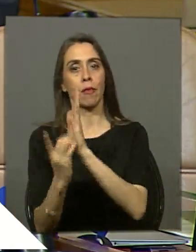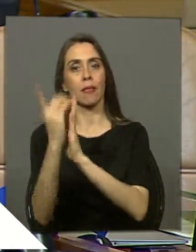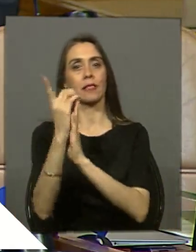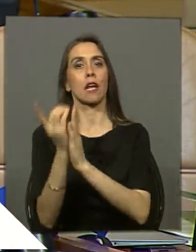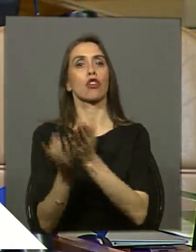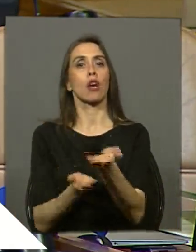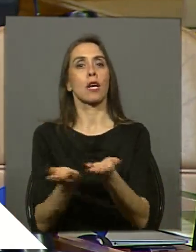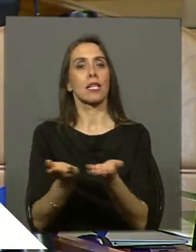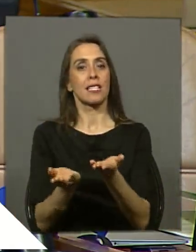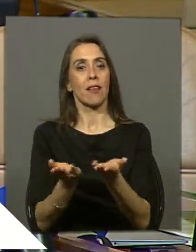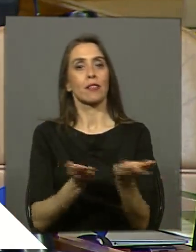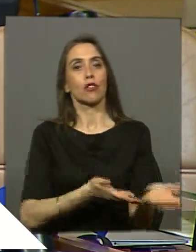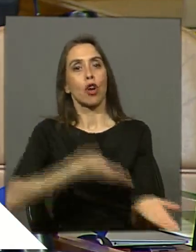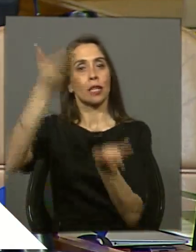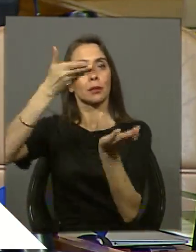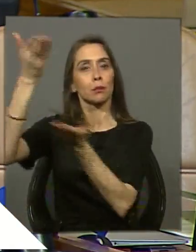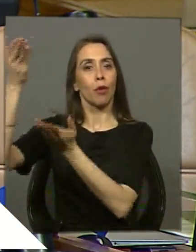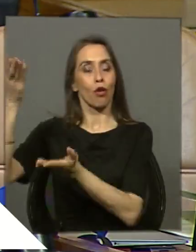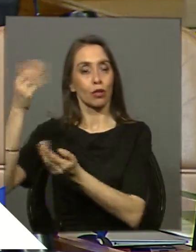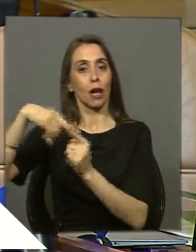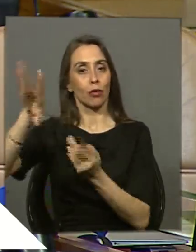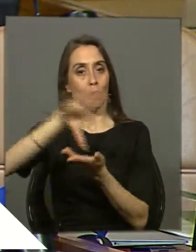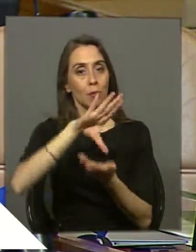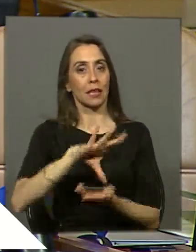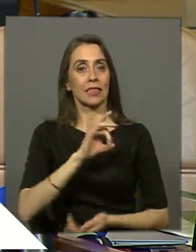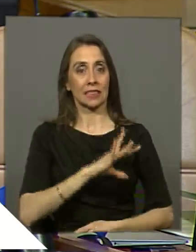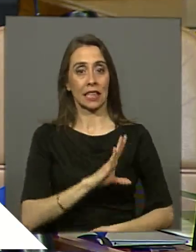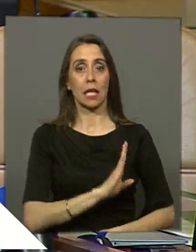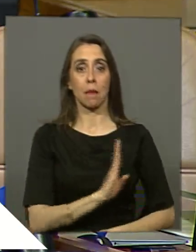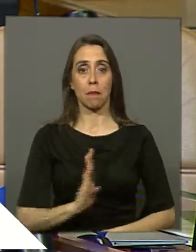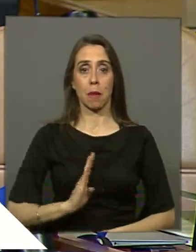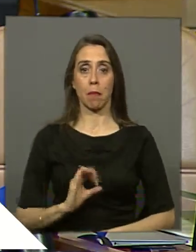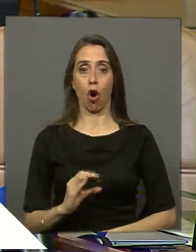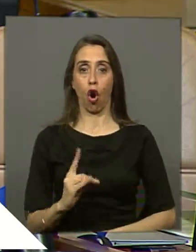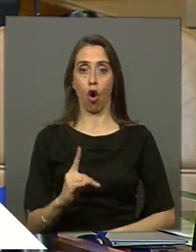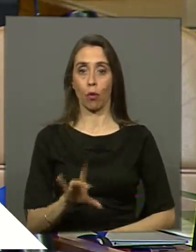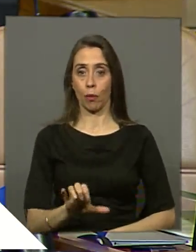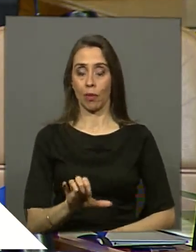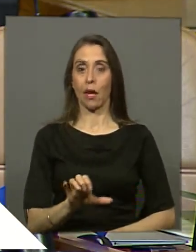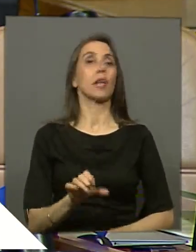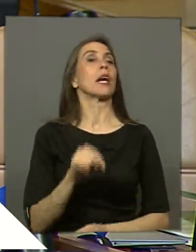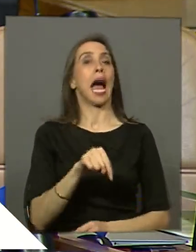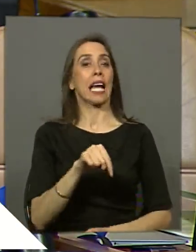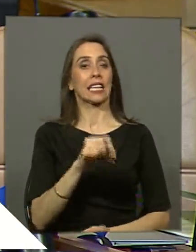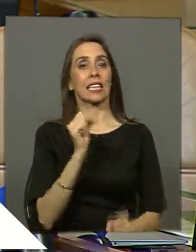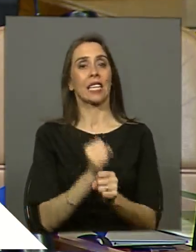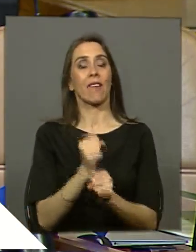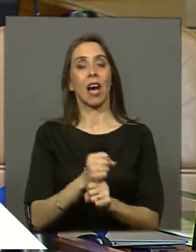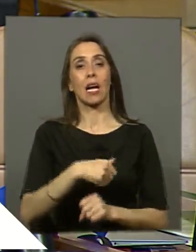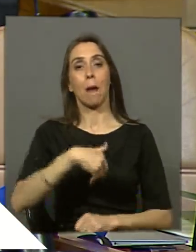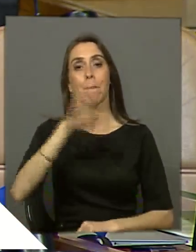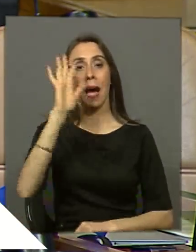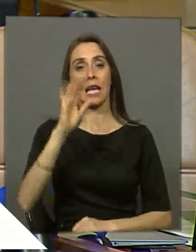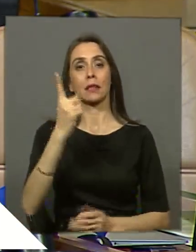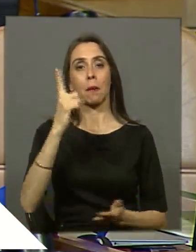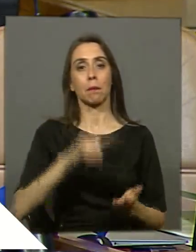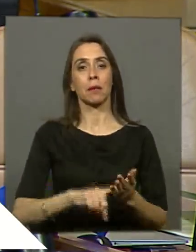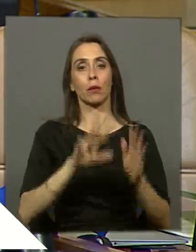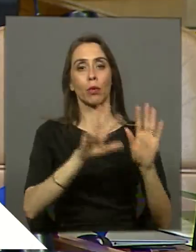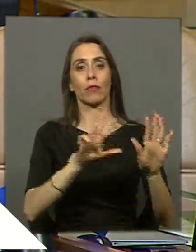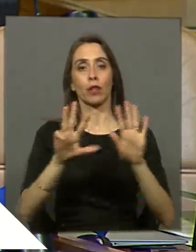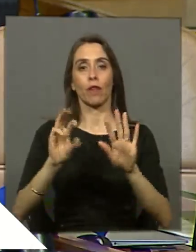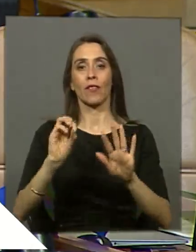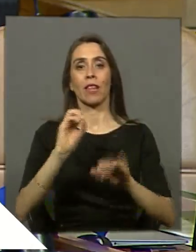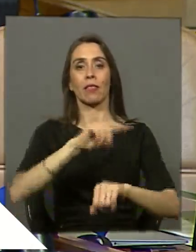por otra parte hay que recordar que Chile es uno de los países de la OECD en los que se trabaja más con mil novecientas noventa